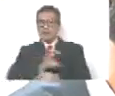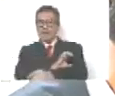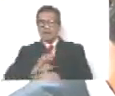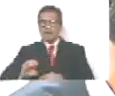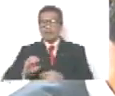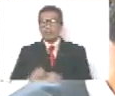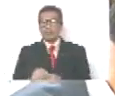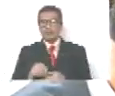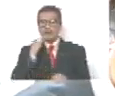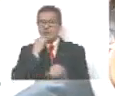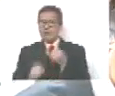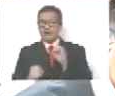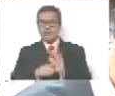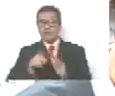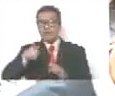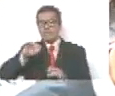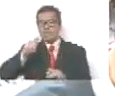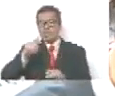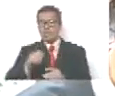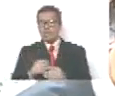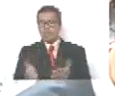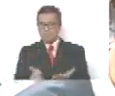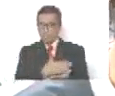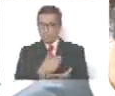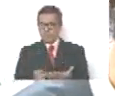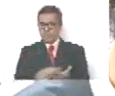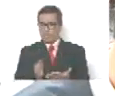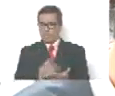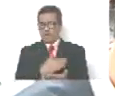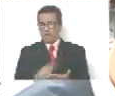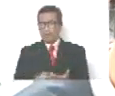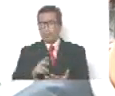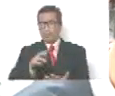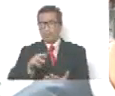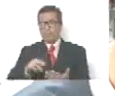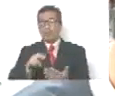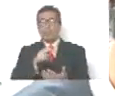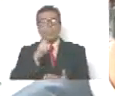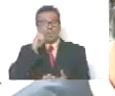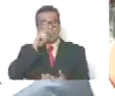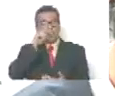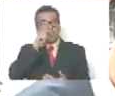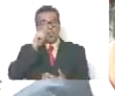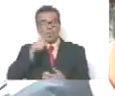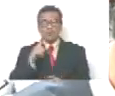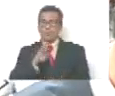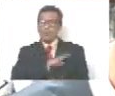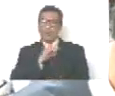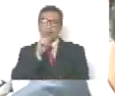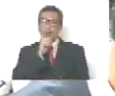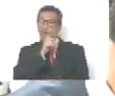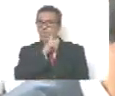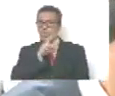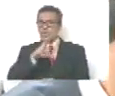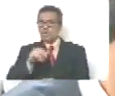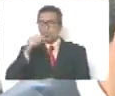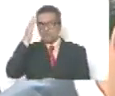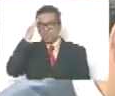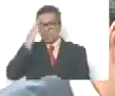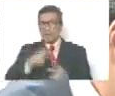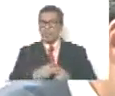con Prieto, el libro morado del tradicionalismo modernidad. Mi nombre no se da en préstamo ni se